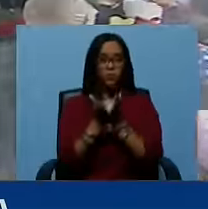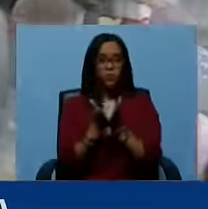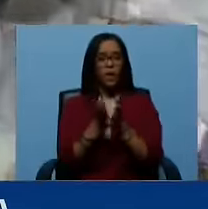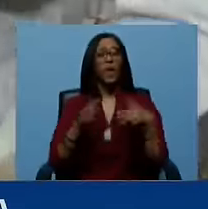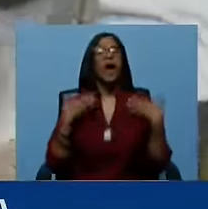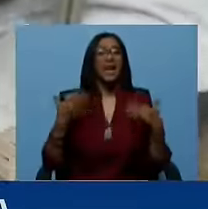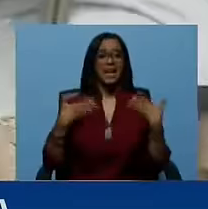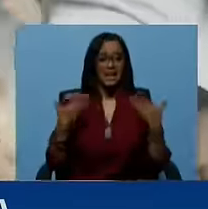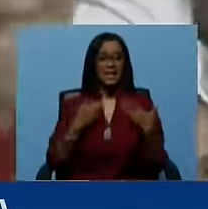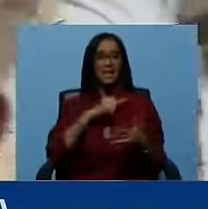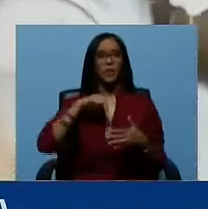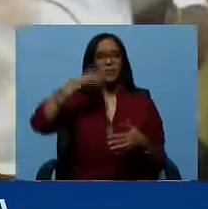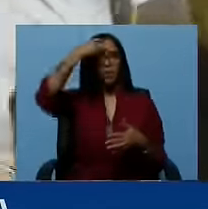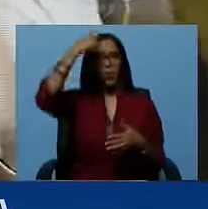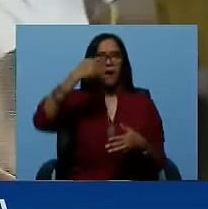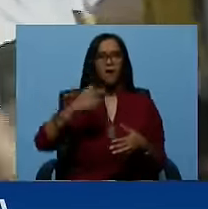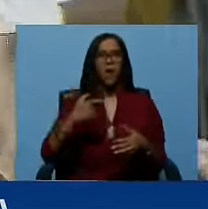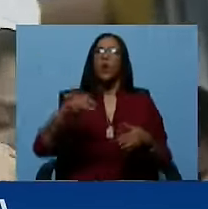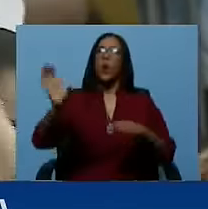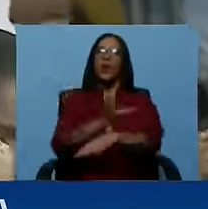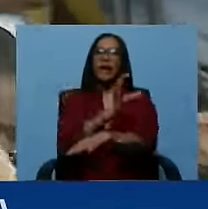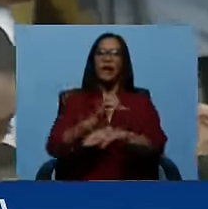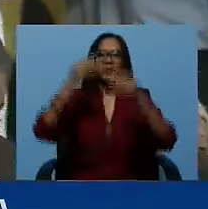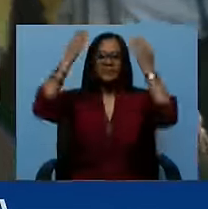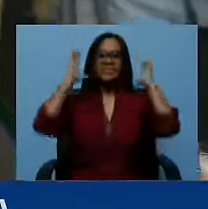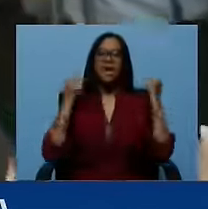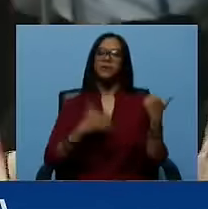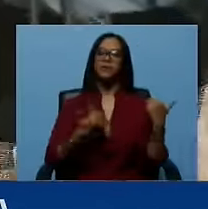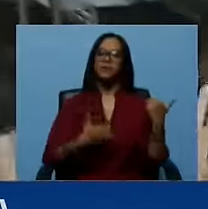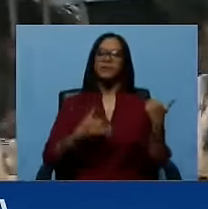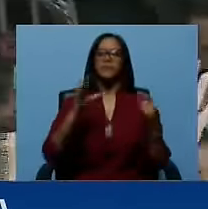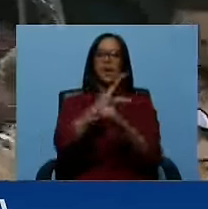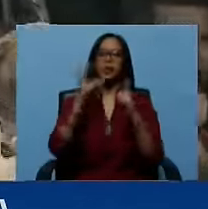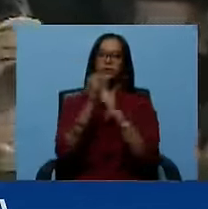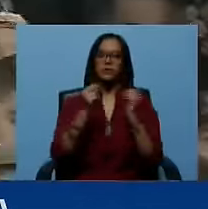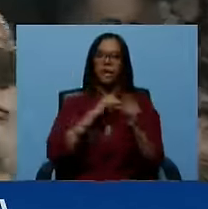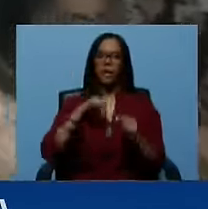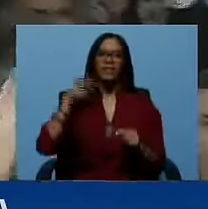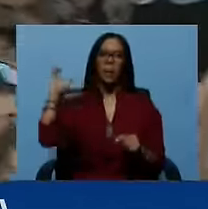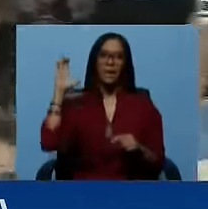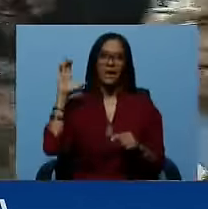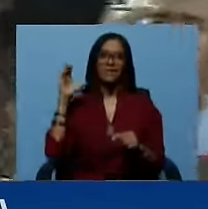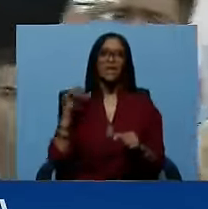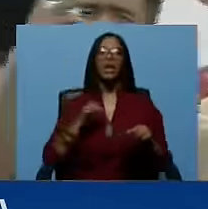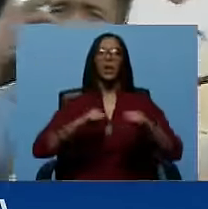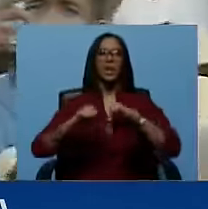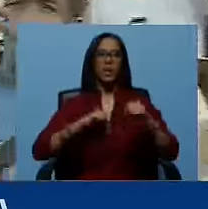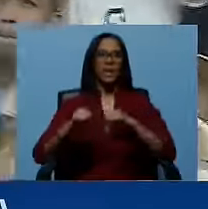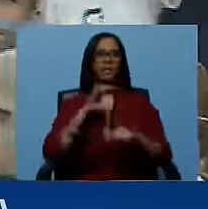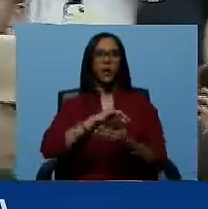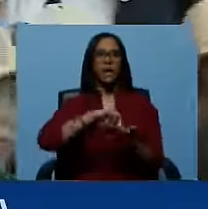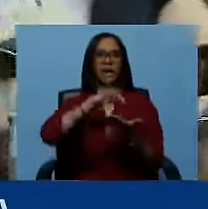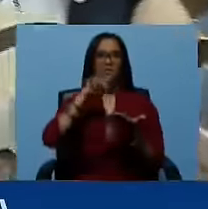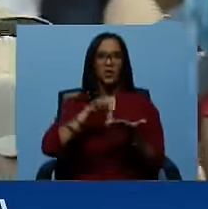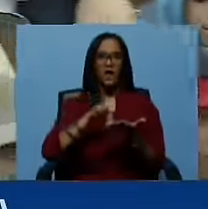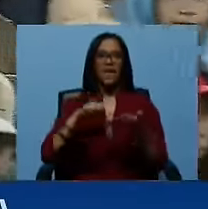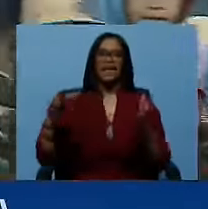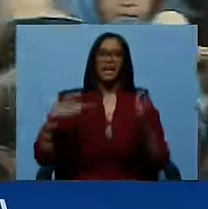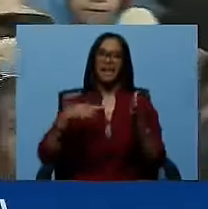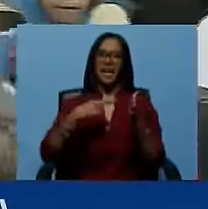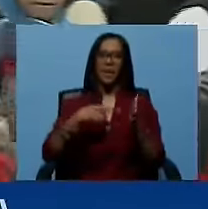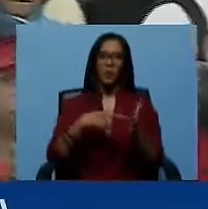alegría de nuestro pueblo, con el canto de Alí Primera y de los cultores de nuestro país, con el Movimiento Nacional de Recreadores